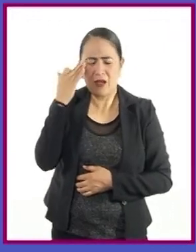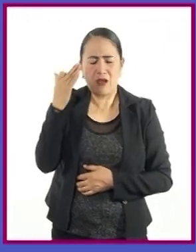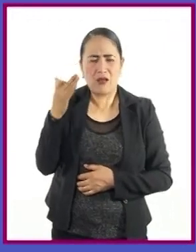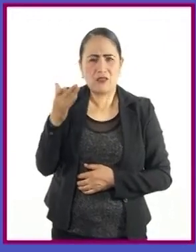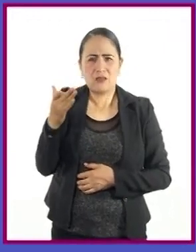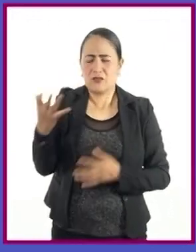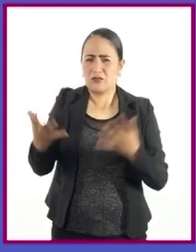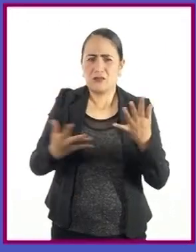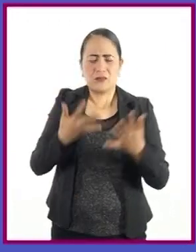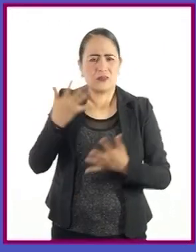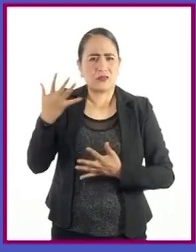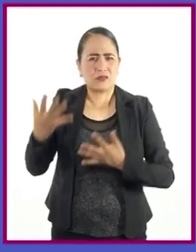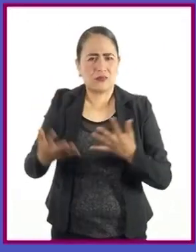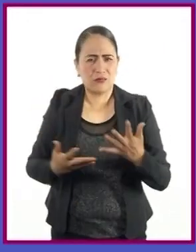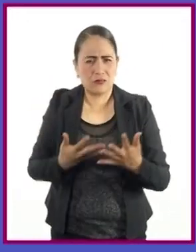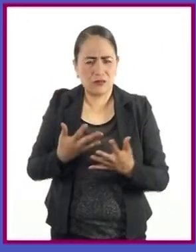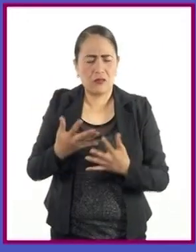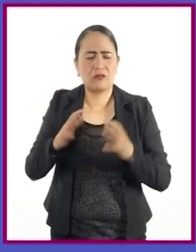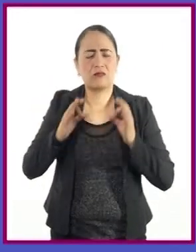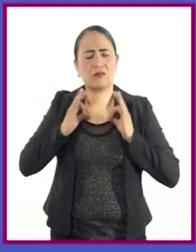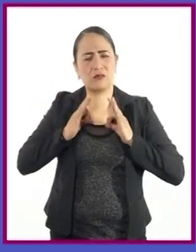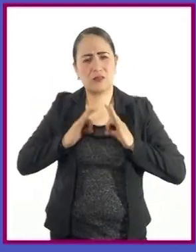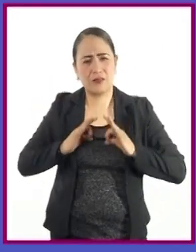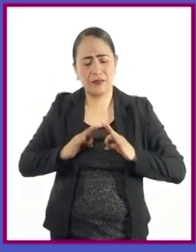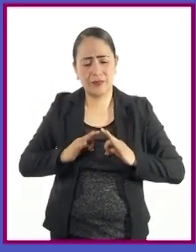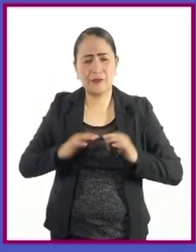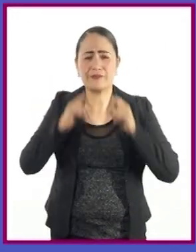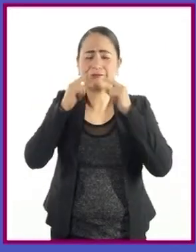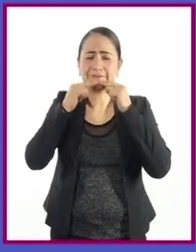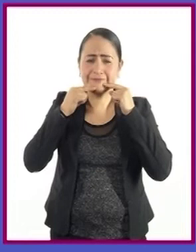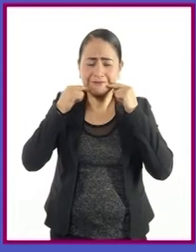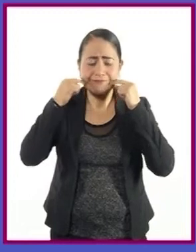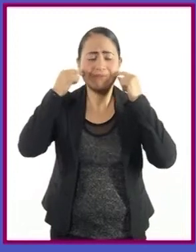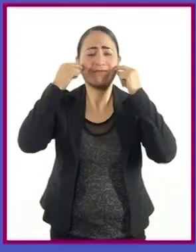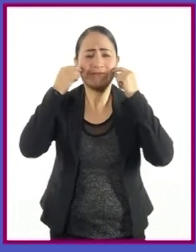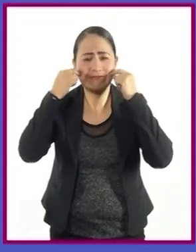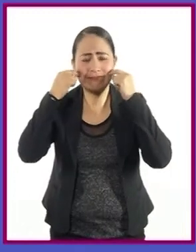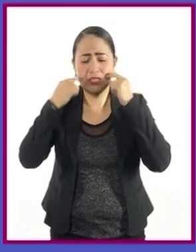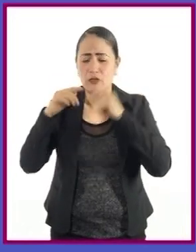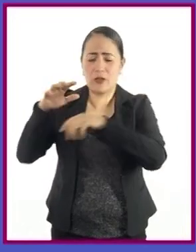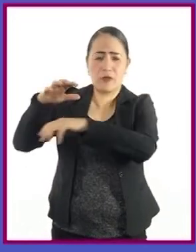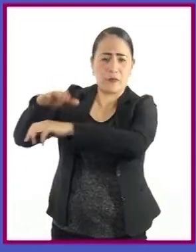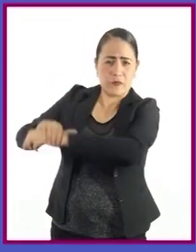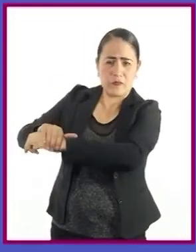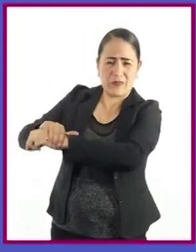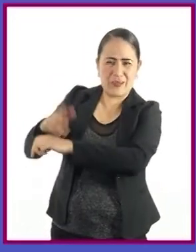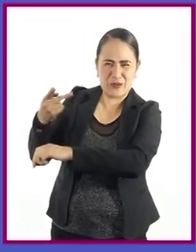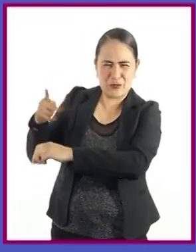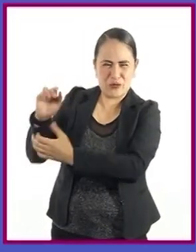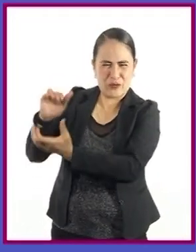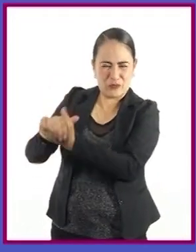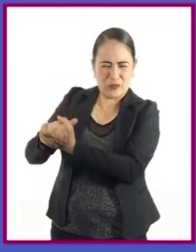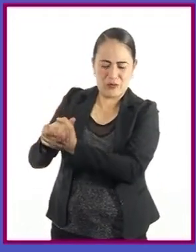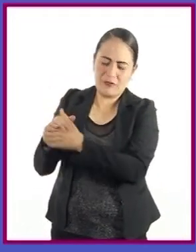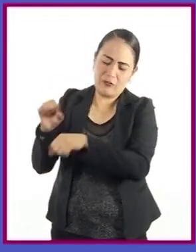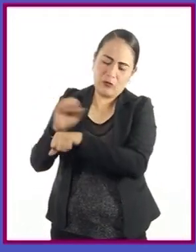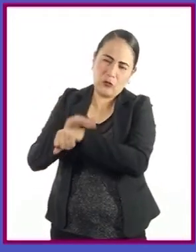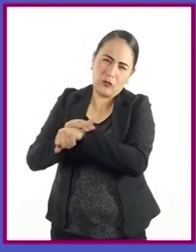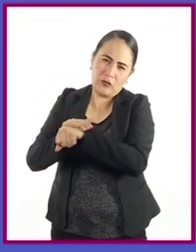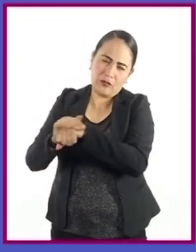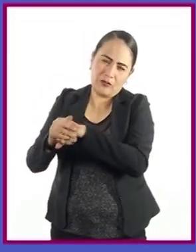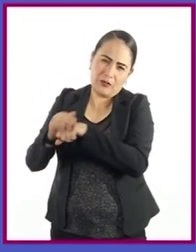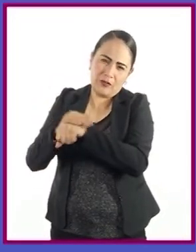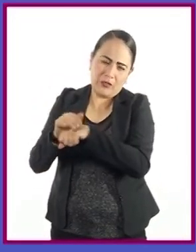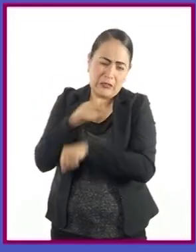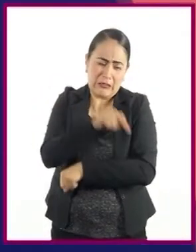estupefacta confrontación, se serenó. Sonrió y tomó entre las suyas la mano de su marido, acariciándola,